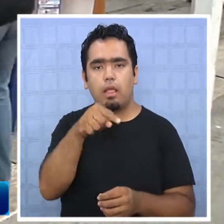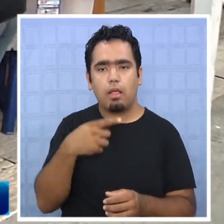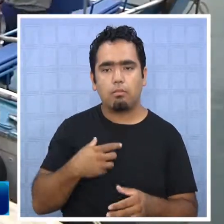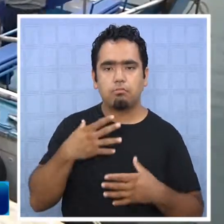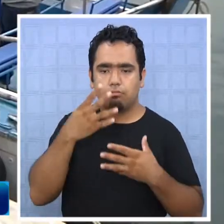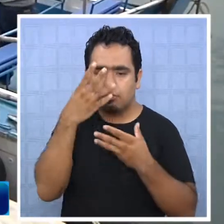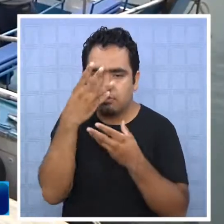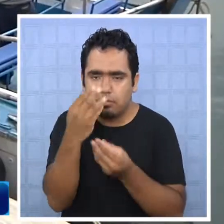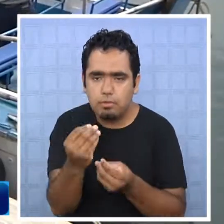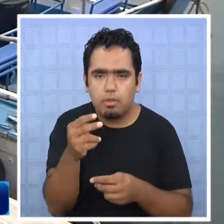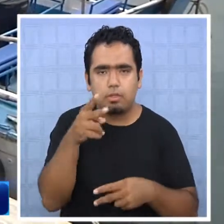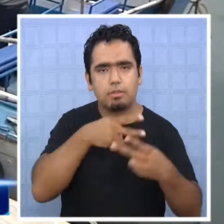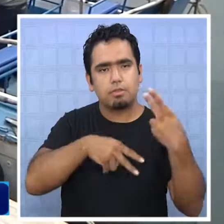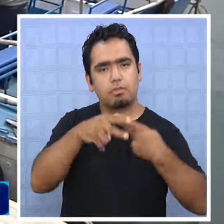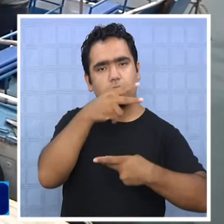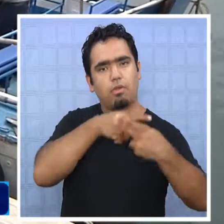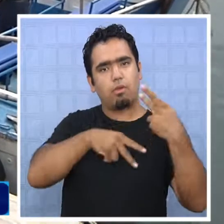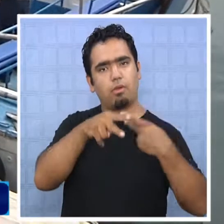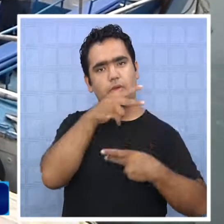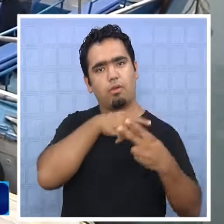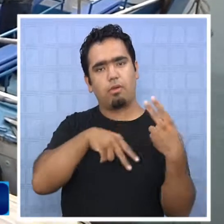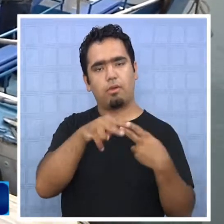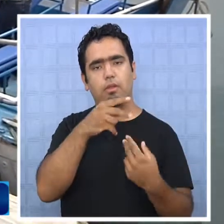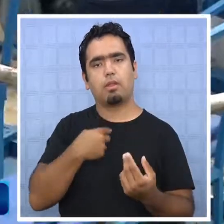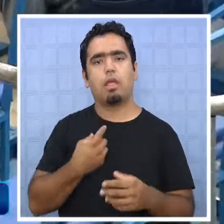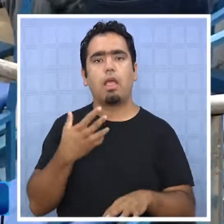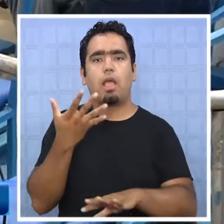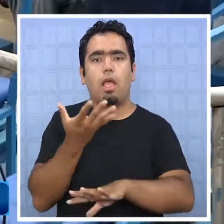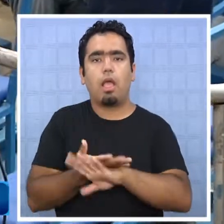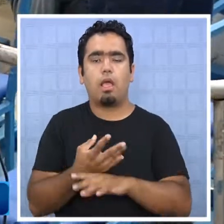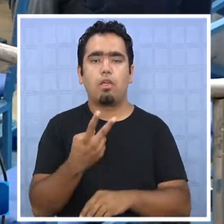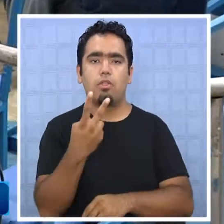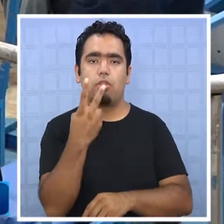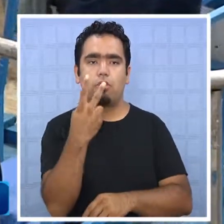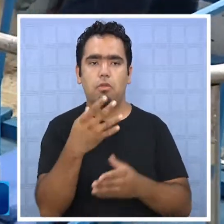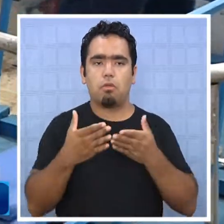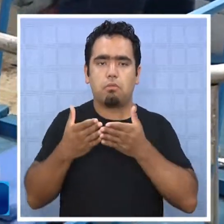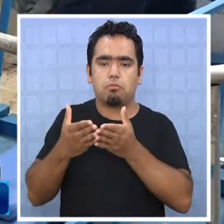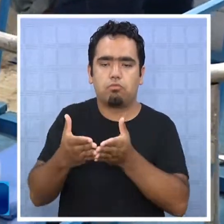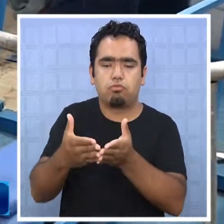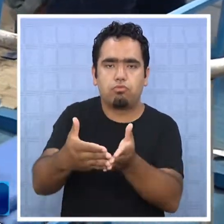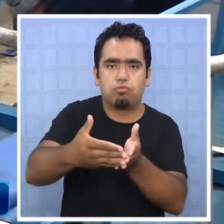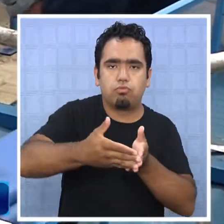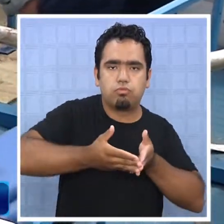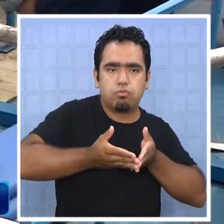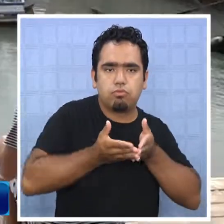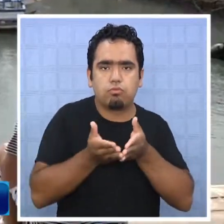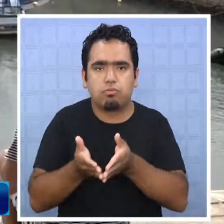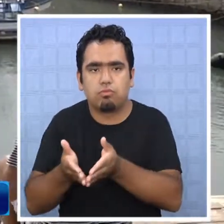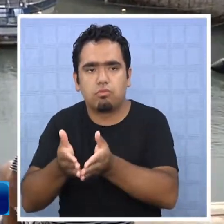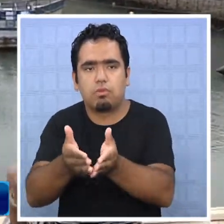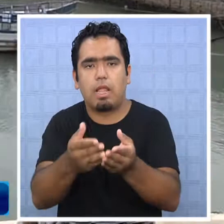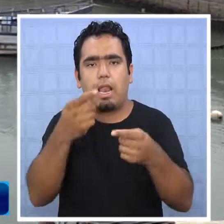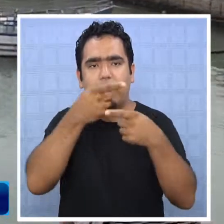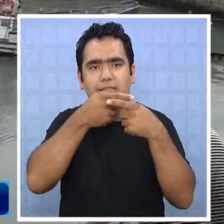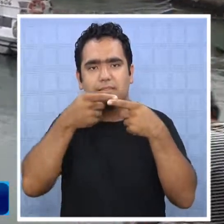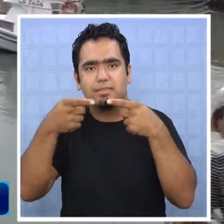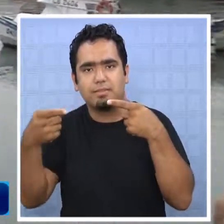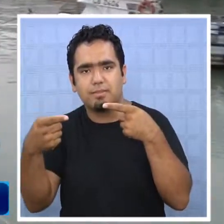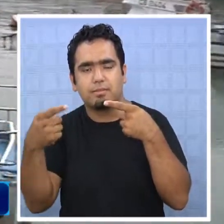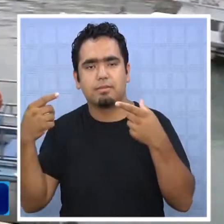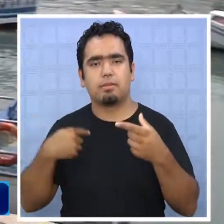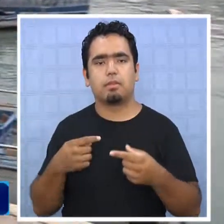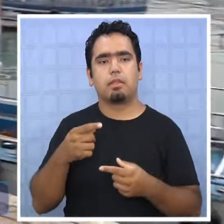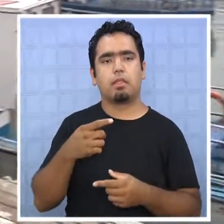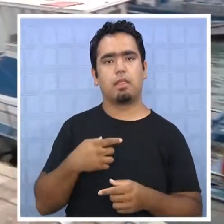y turístico. Alrededor de 12 embarcaciones realizan hasta dos vueltas diarias cada una durante los días de